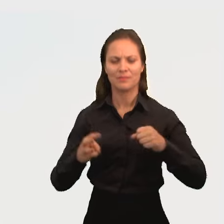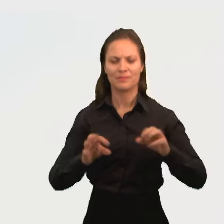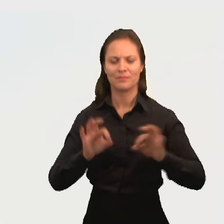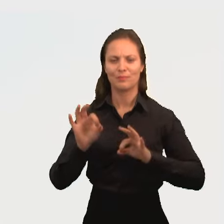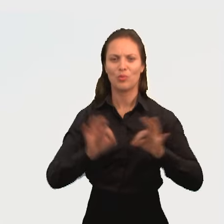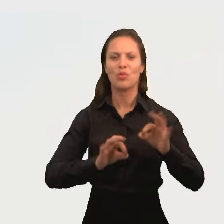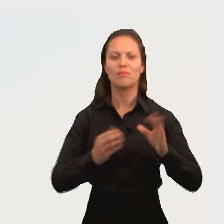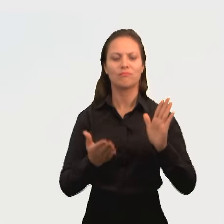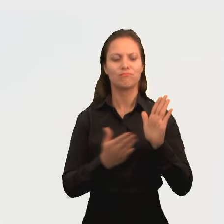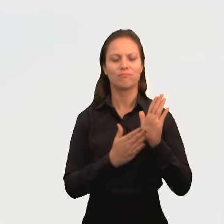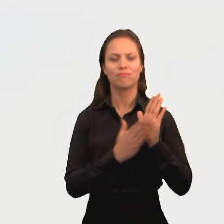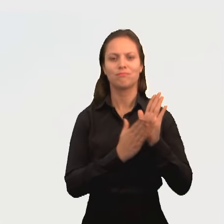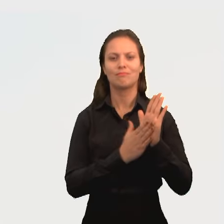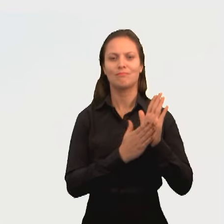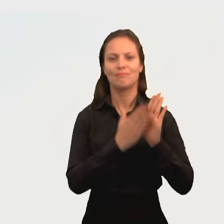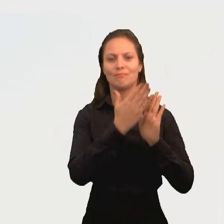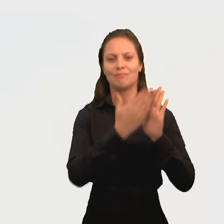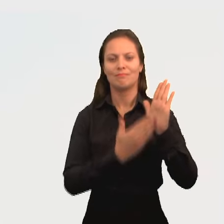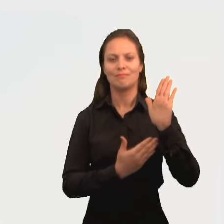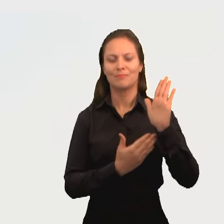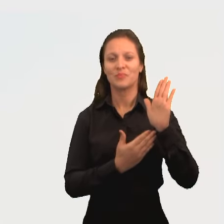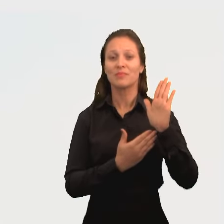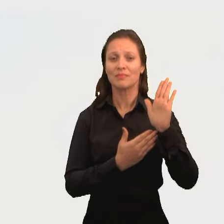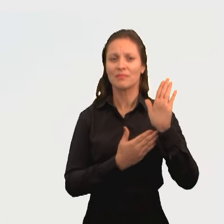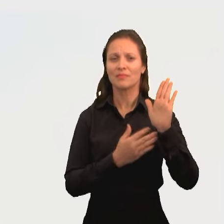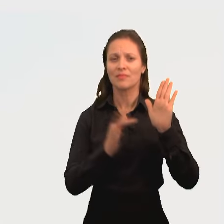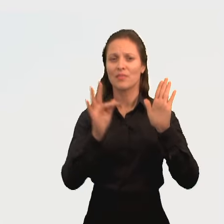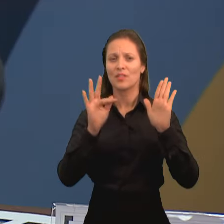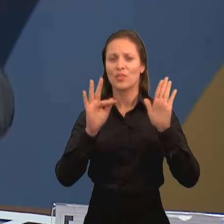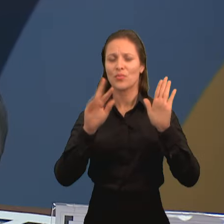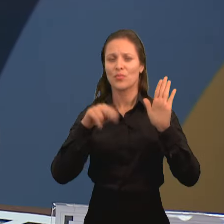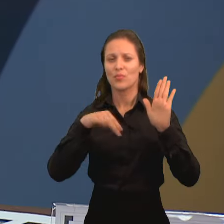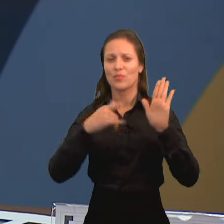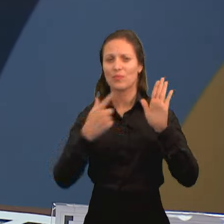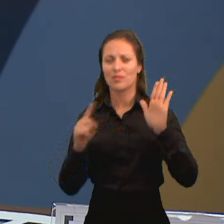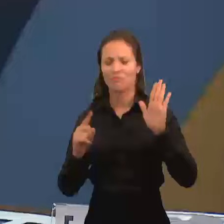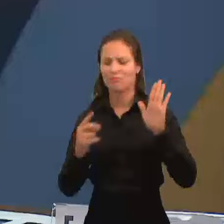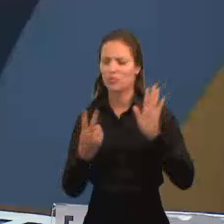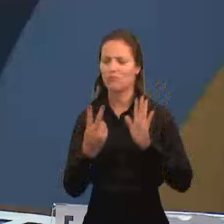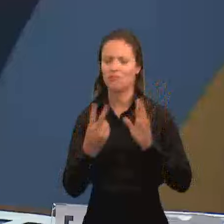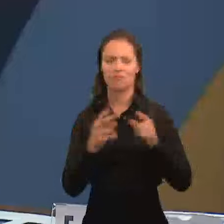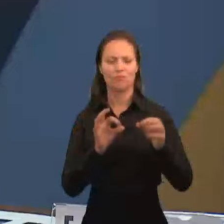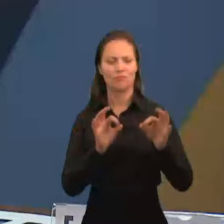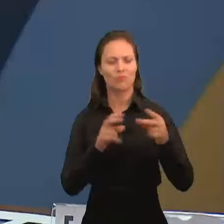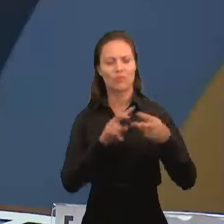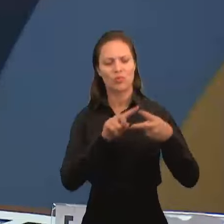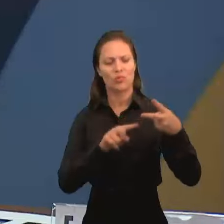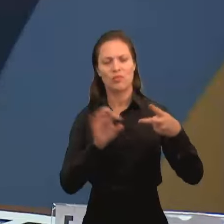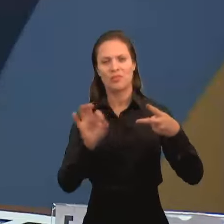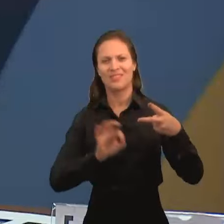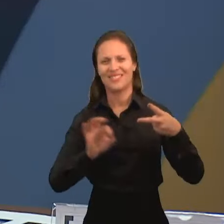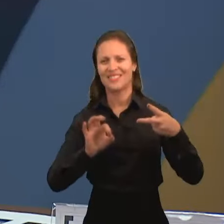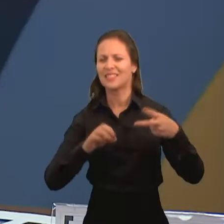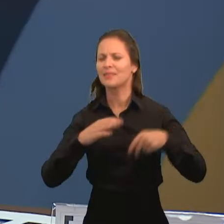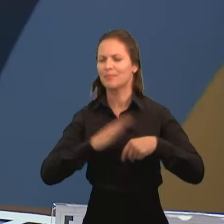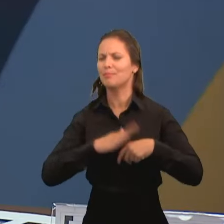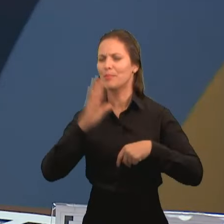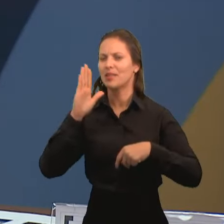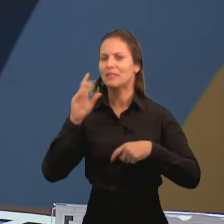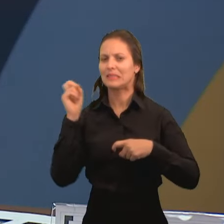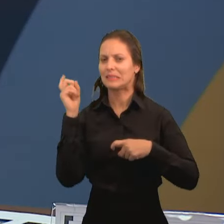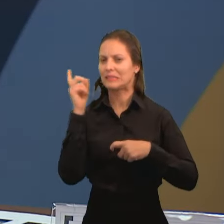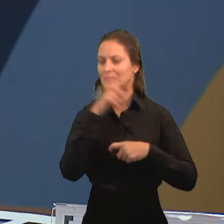Es un modelo de aprendizaje de máquina, una función no solo en dos parámetros, una función extremadamente